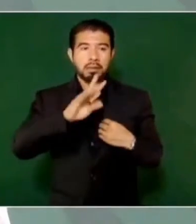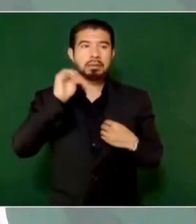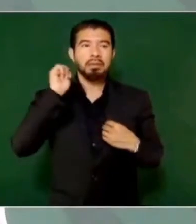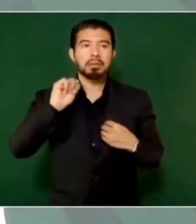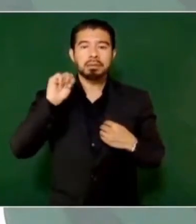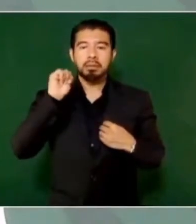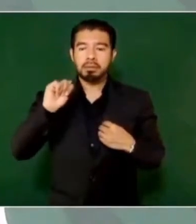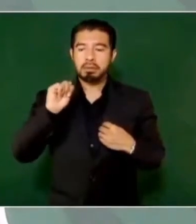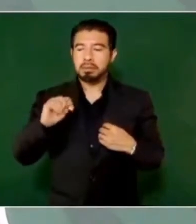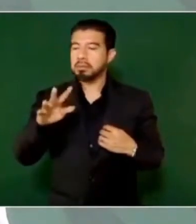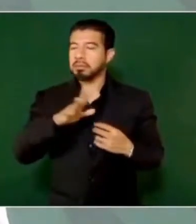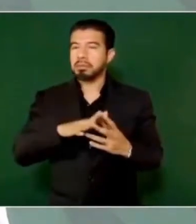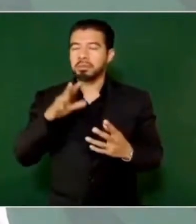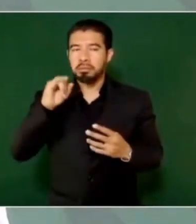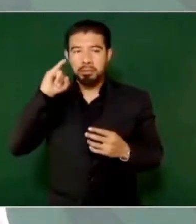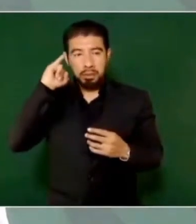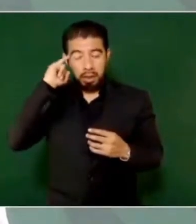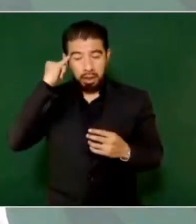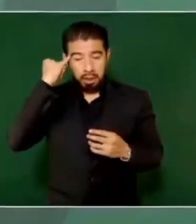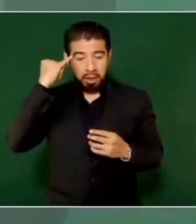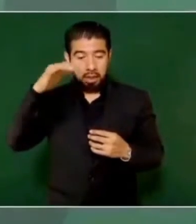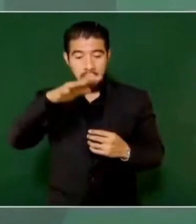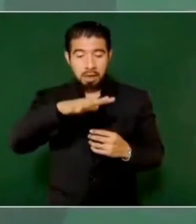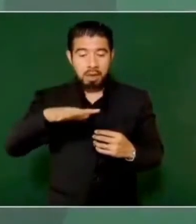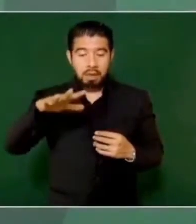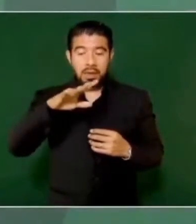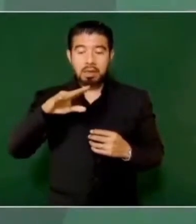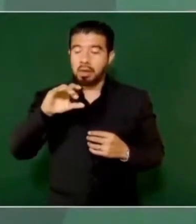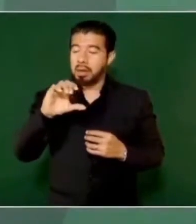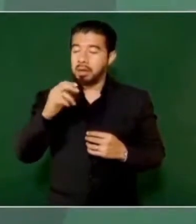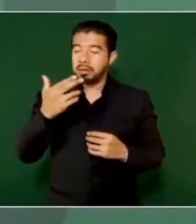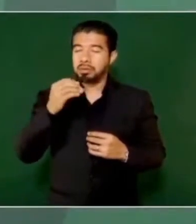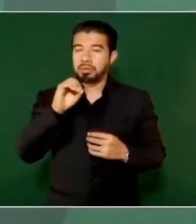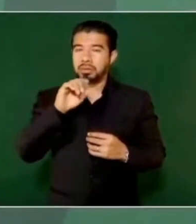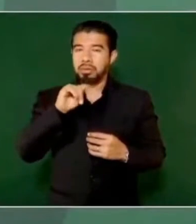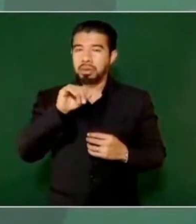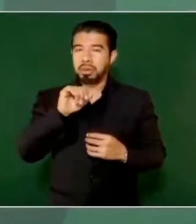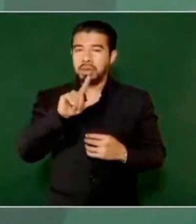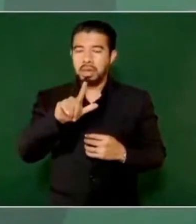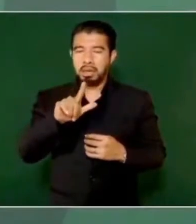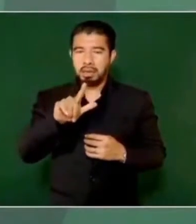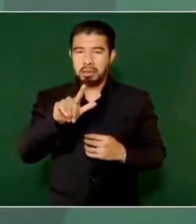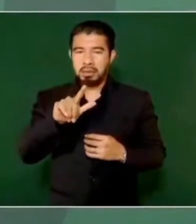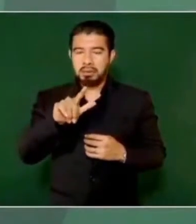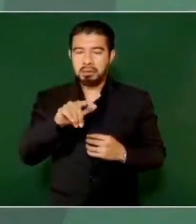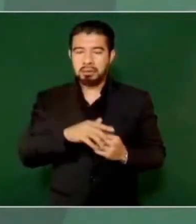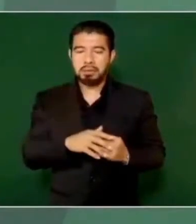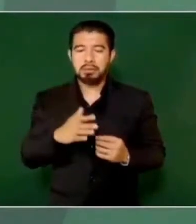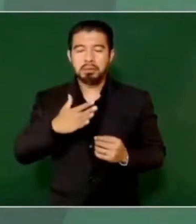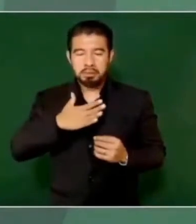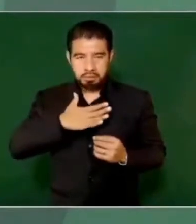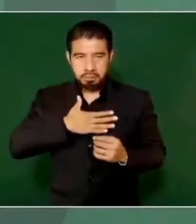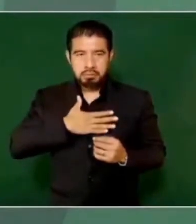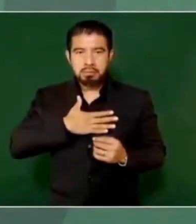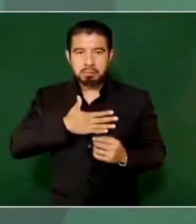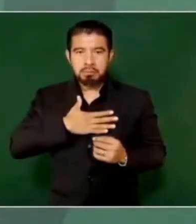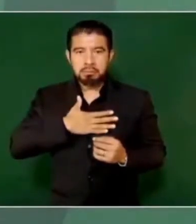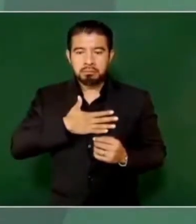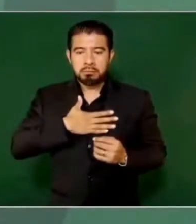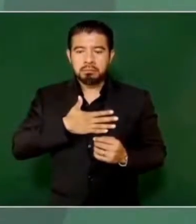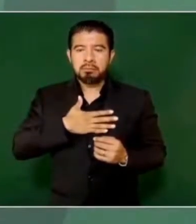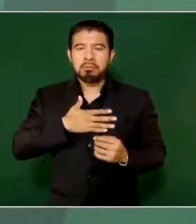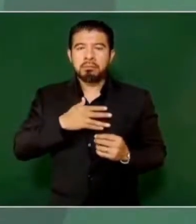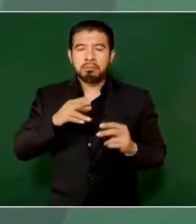en la zona indígena chontal. Y sí, trato el tema de